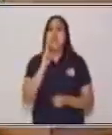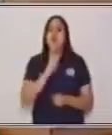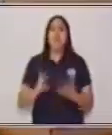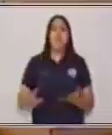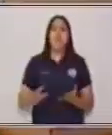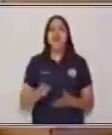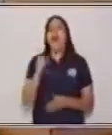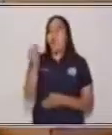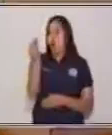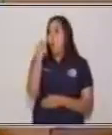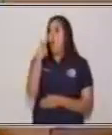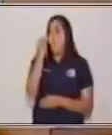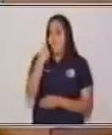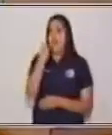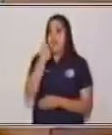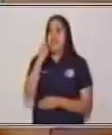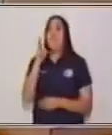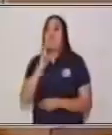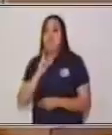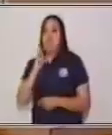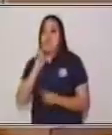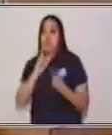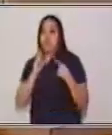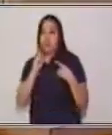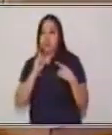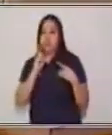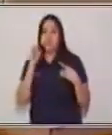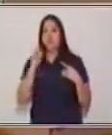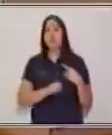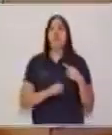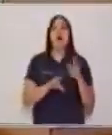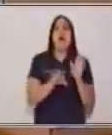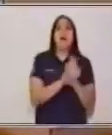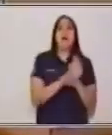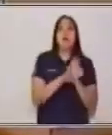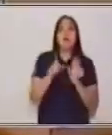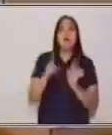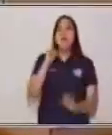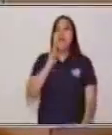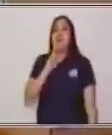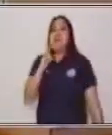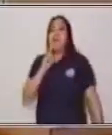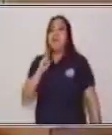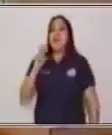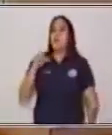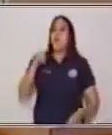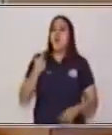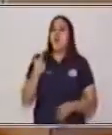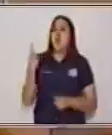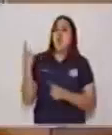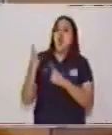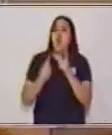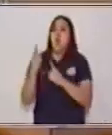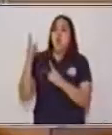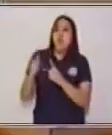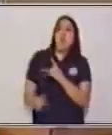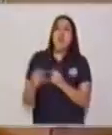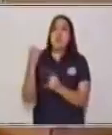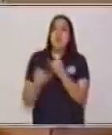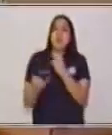Excelente, es come. Entonces ahora apliquemos en el verbo el participio. ¿Cuáles serán las terminaciones del